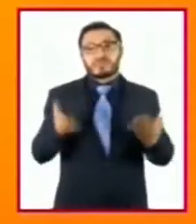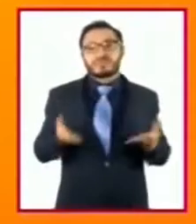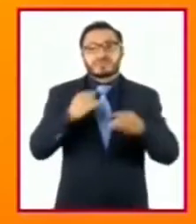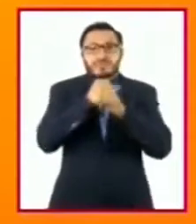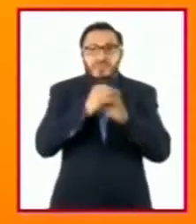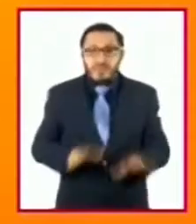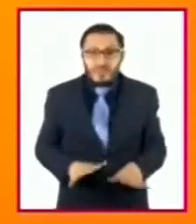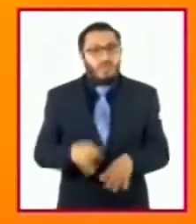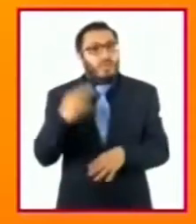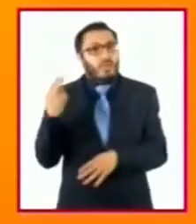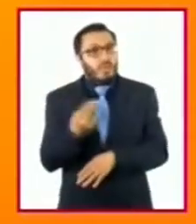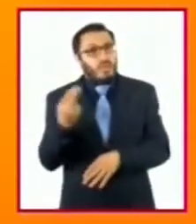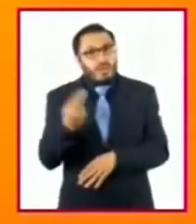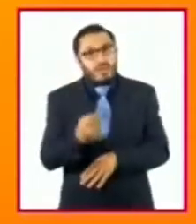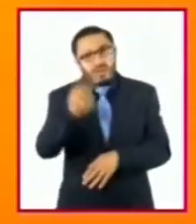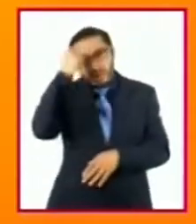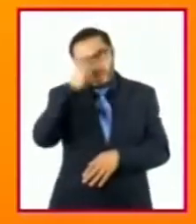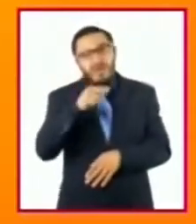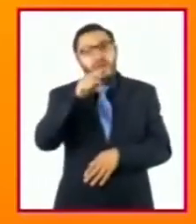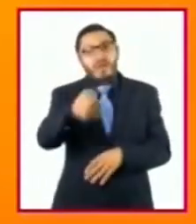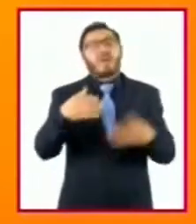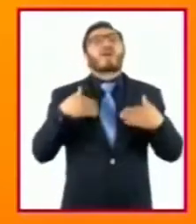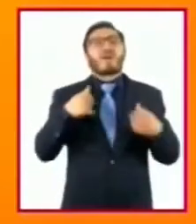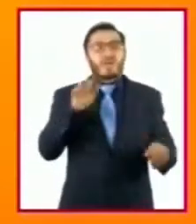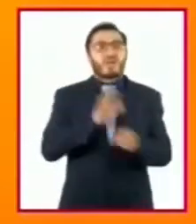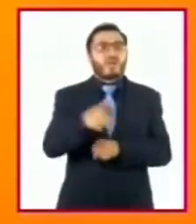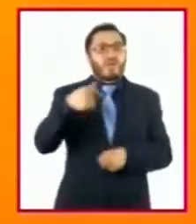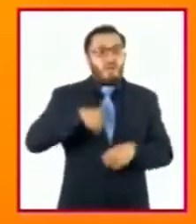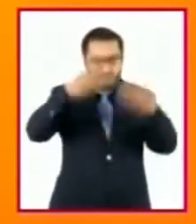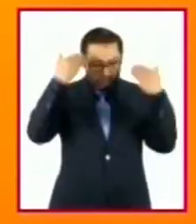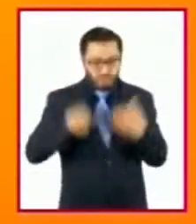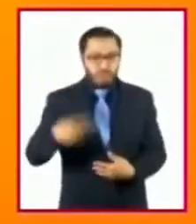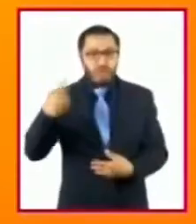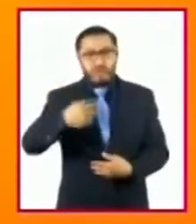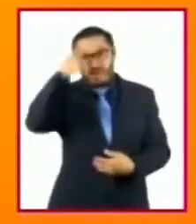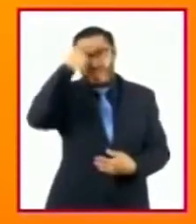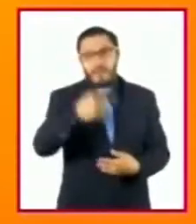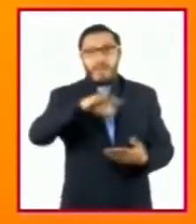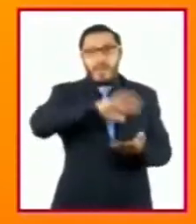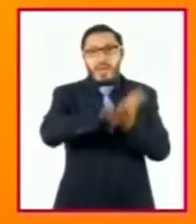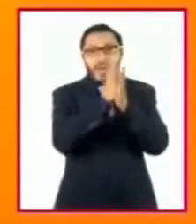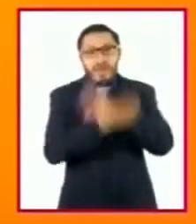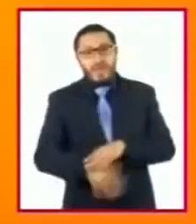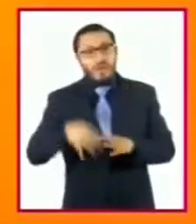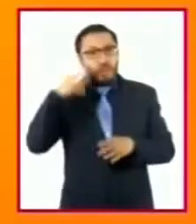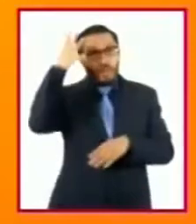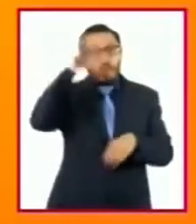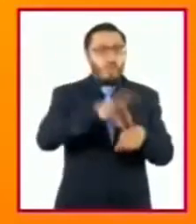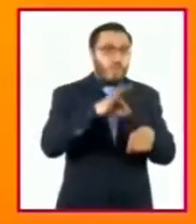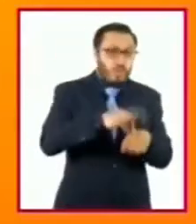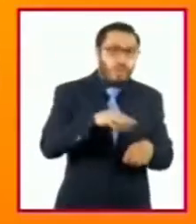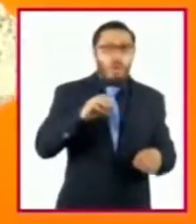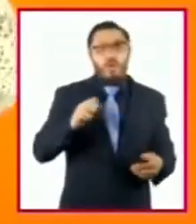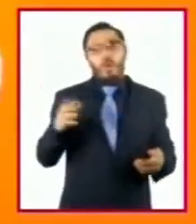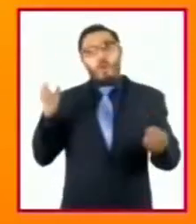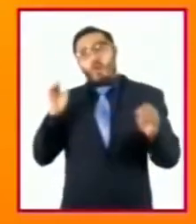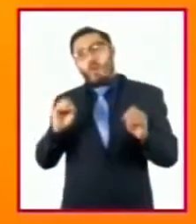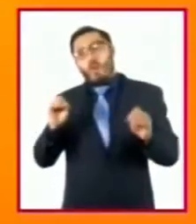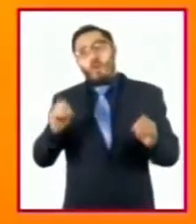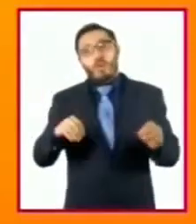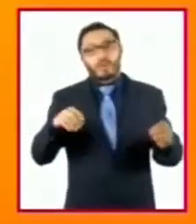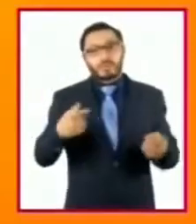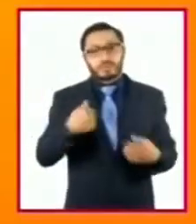pueda orientar y decir qué es lo que yo necesito para ser médico. ¿Qué necesito para llegar a esa universidad que es donde